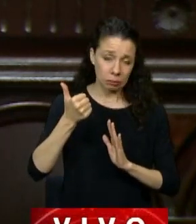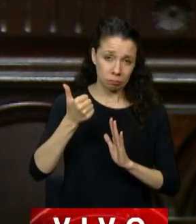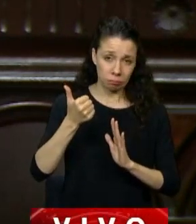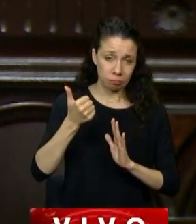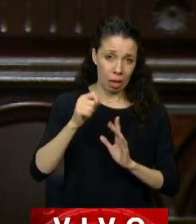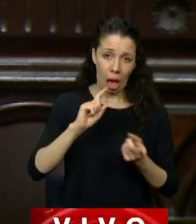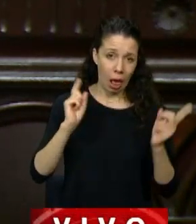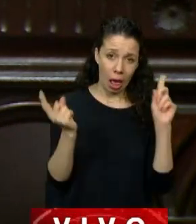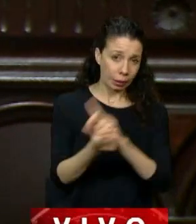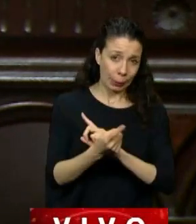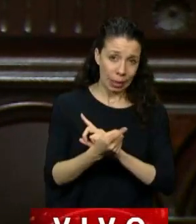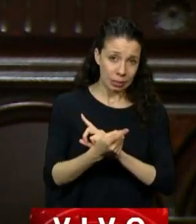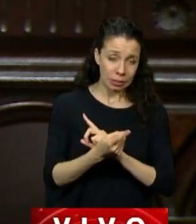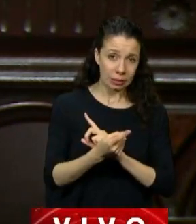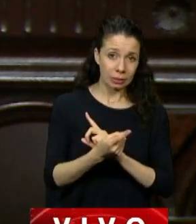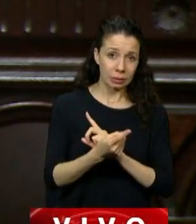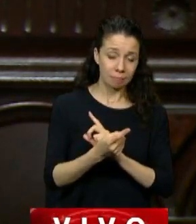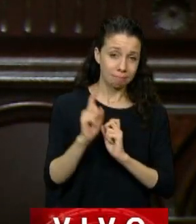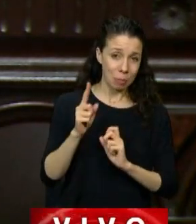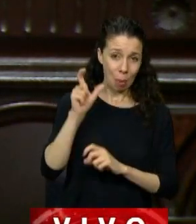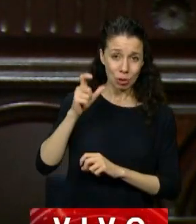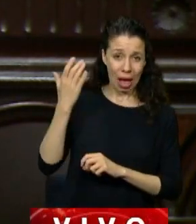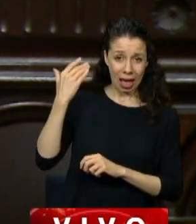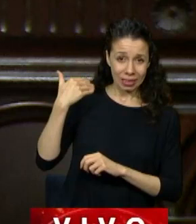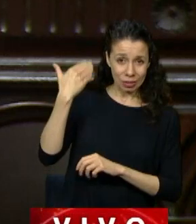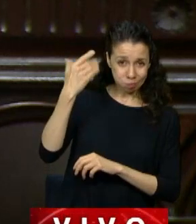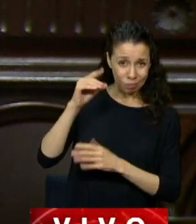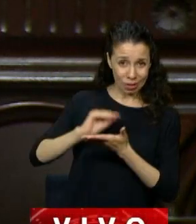como decía acá, quien me antecedió la palabra, lo que